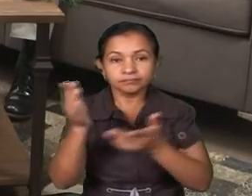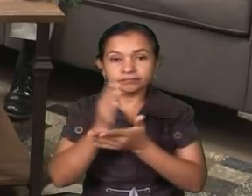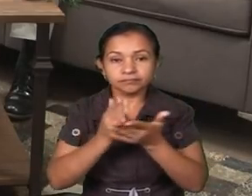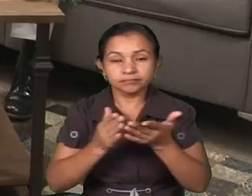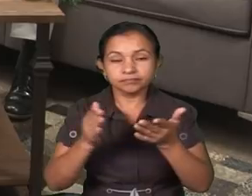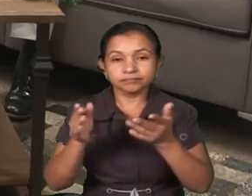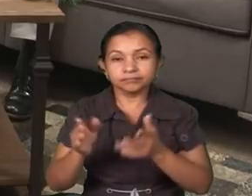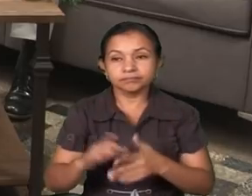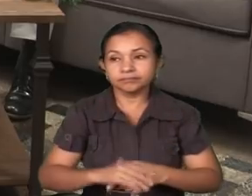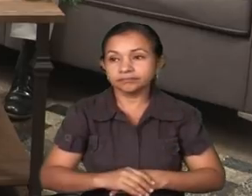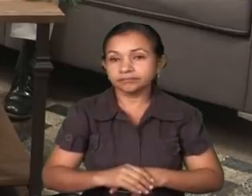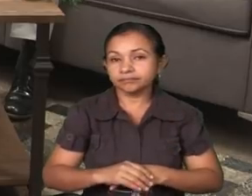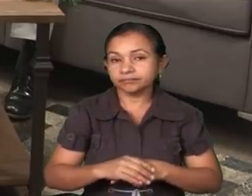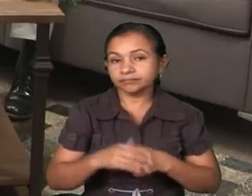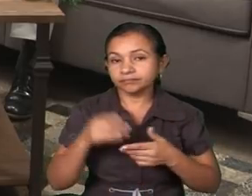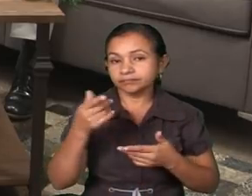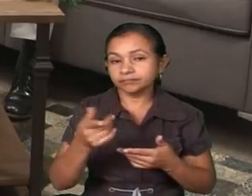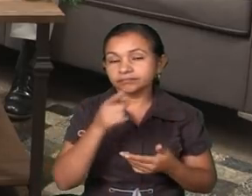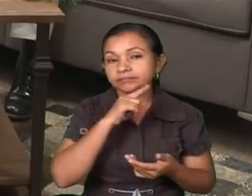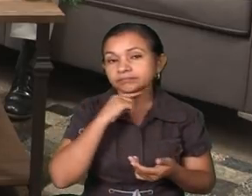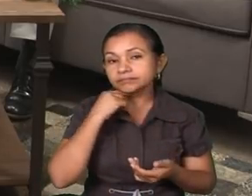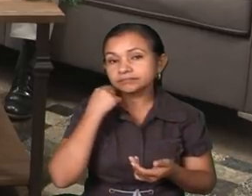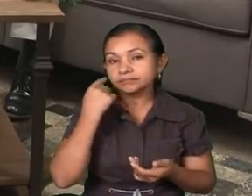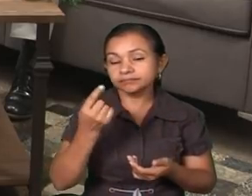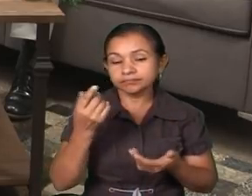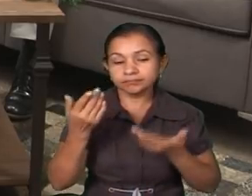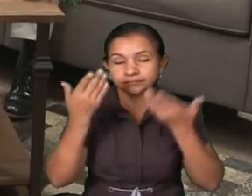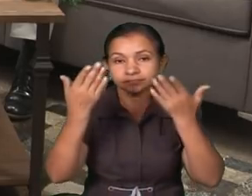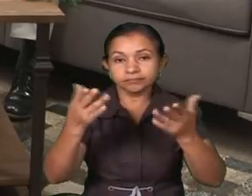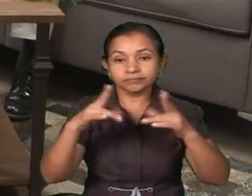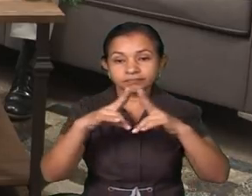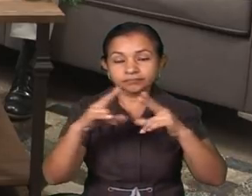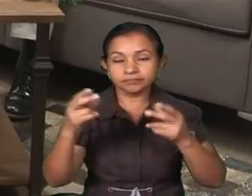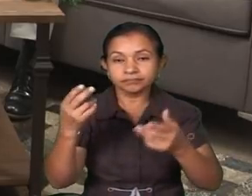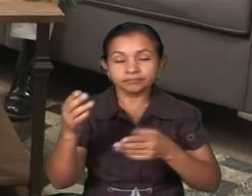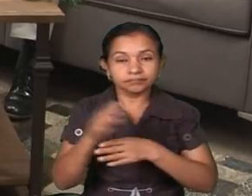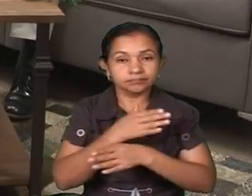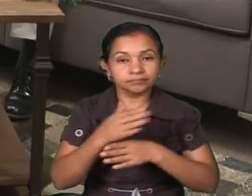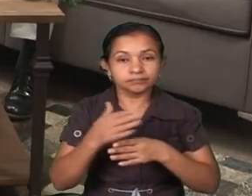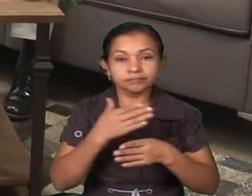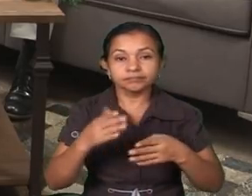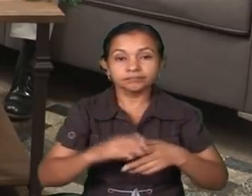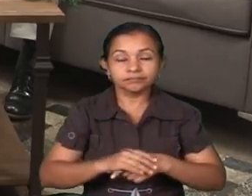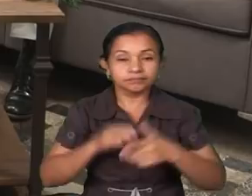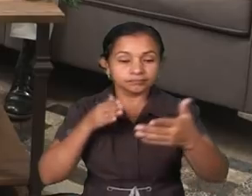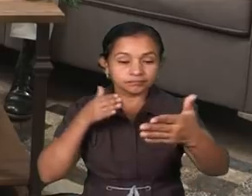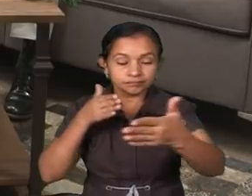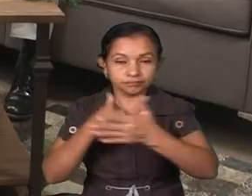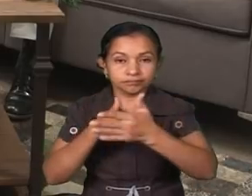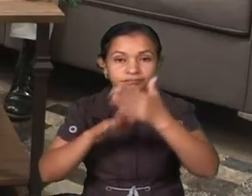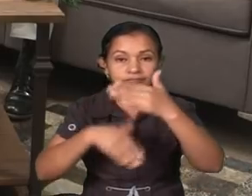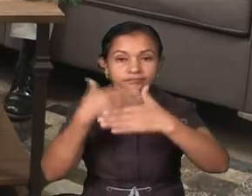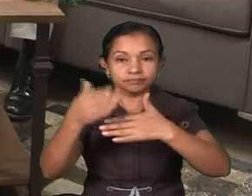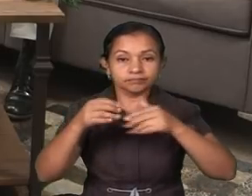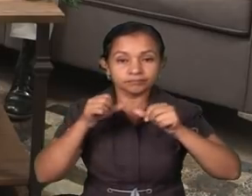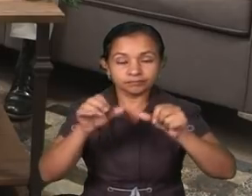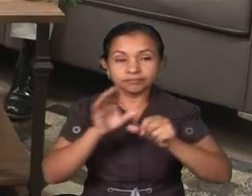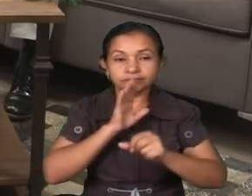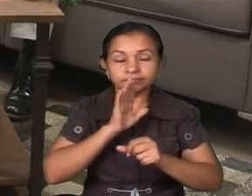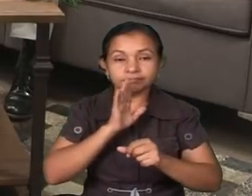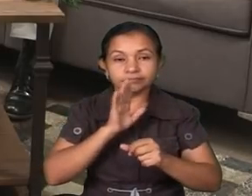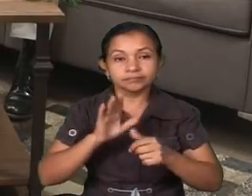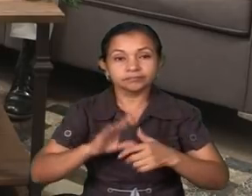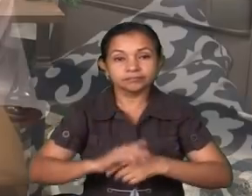Nicaragua a partir de esa realidad de entregar la patria a las fuerzas invasoras. Tenemos que hacer una pausa, pero al volver quisiera que habláramos de ese